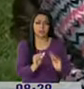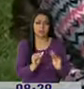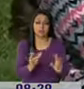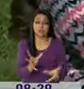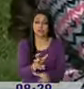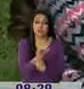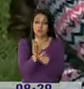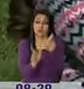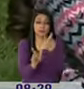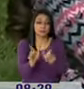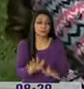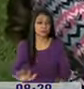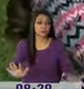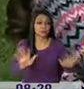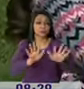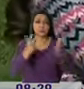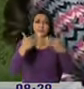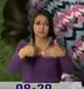a la ciudadanía.